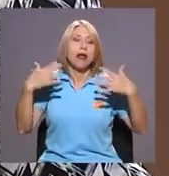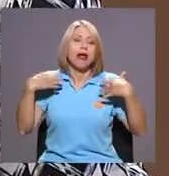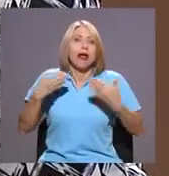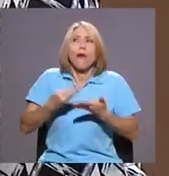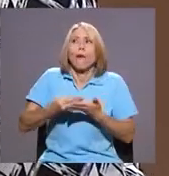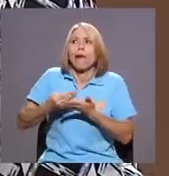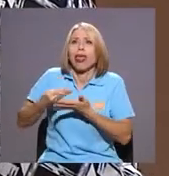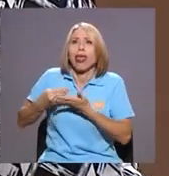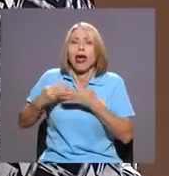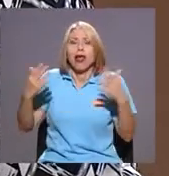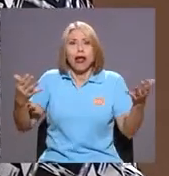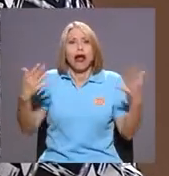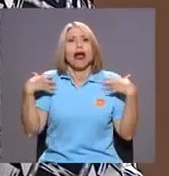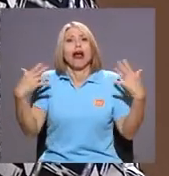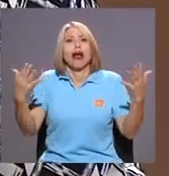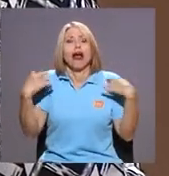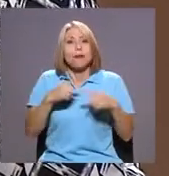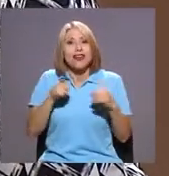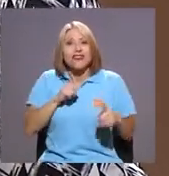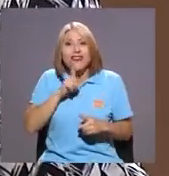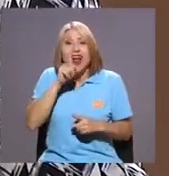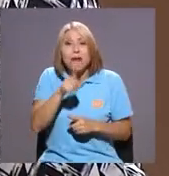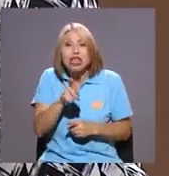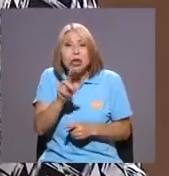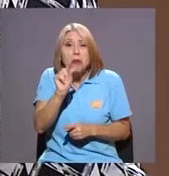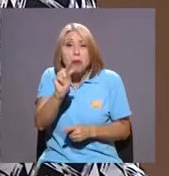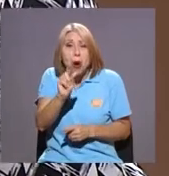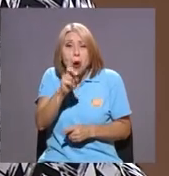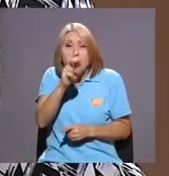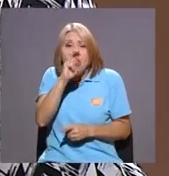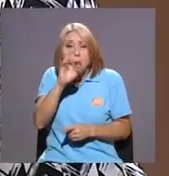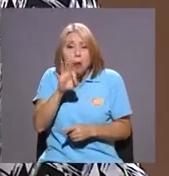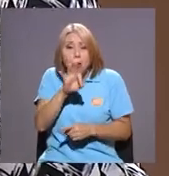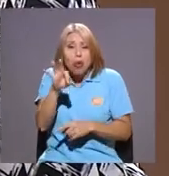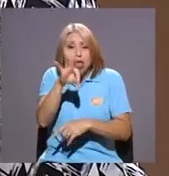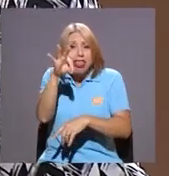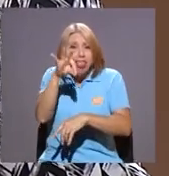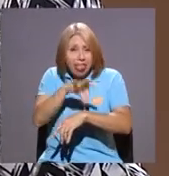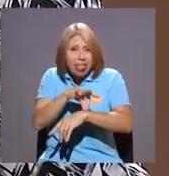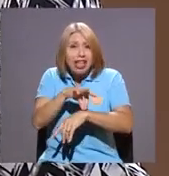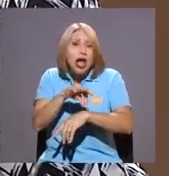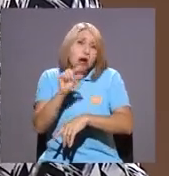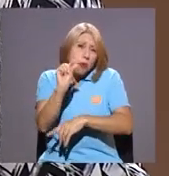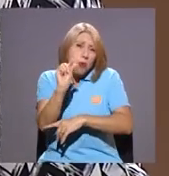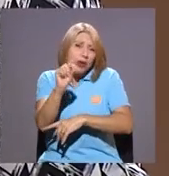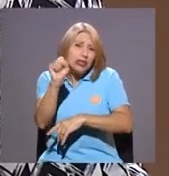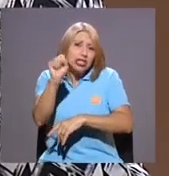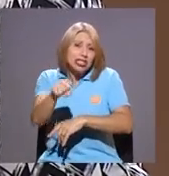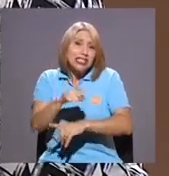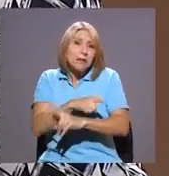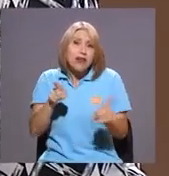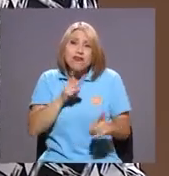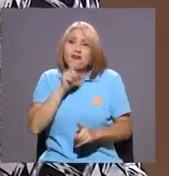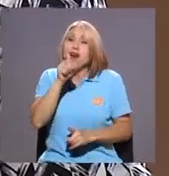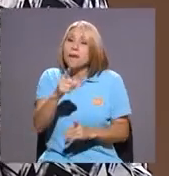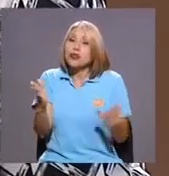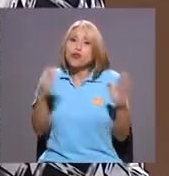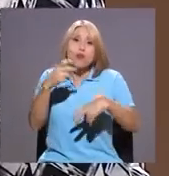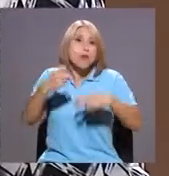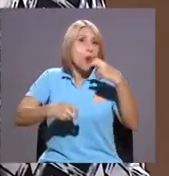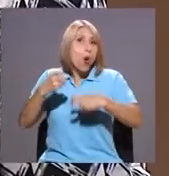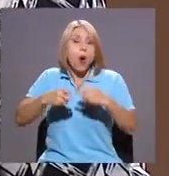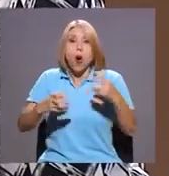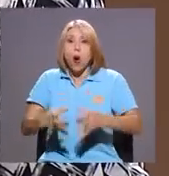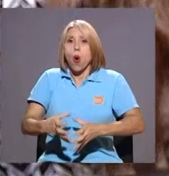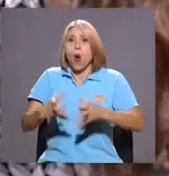pero la cantidad de criaderos es poca realmente. Se han dado brotes, se da transmisión, pero no es tan sostenido ni tan problemático como lo que